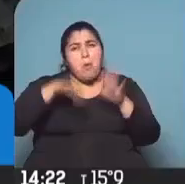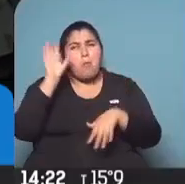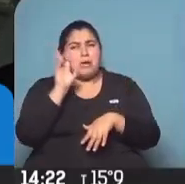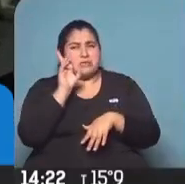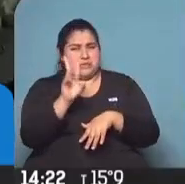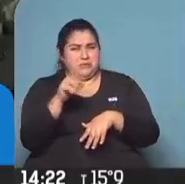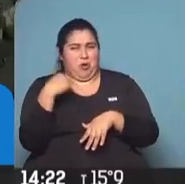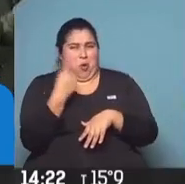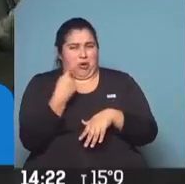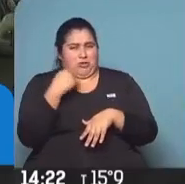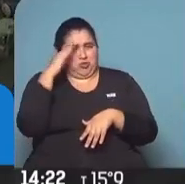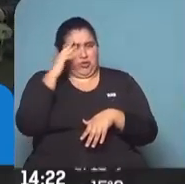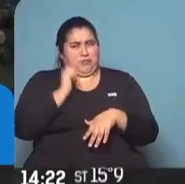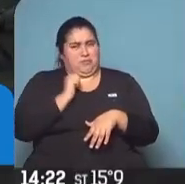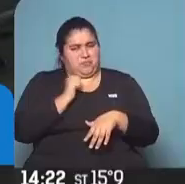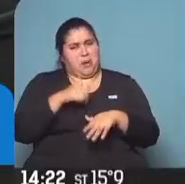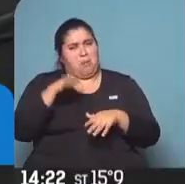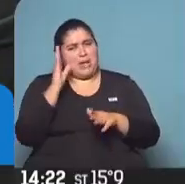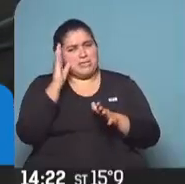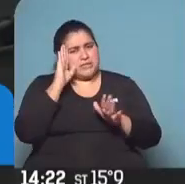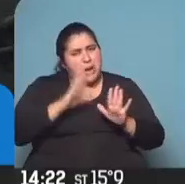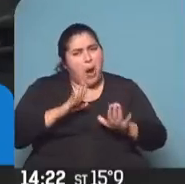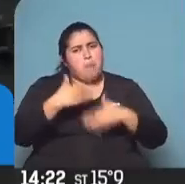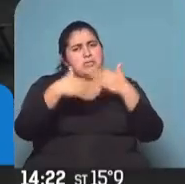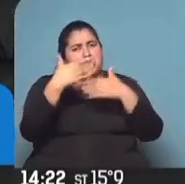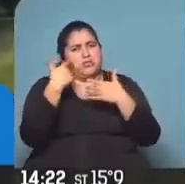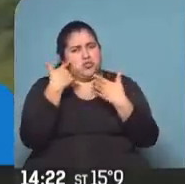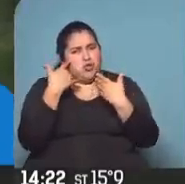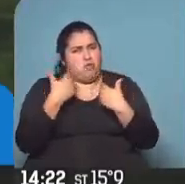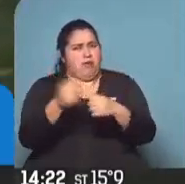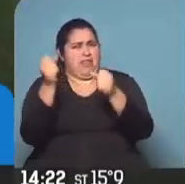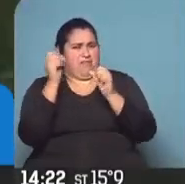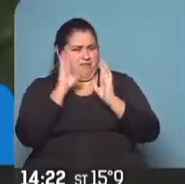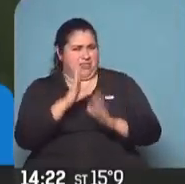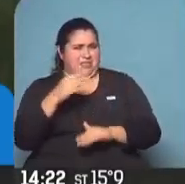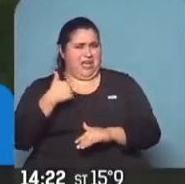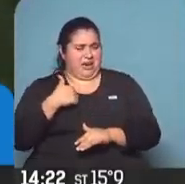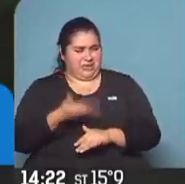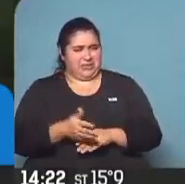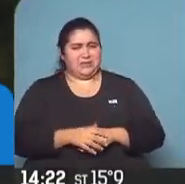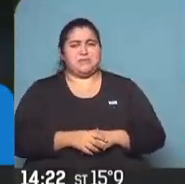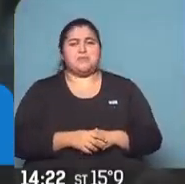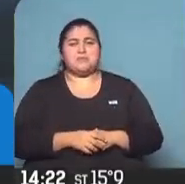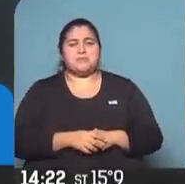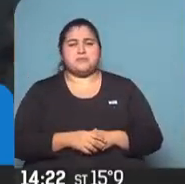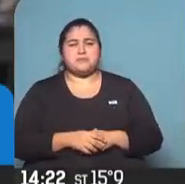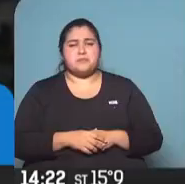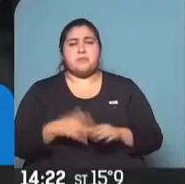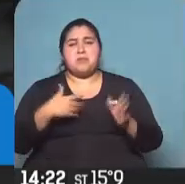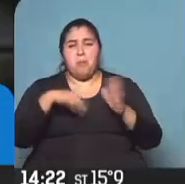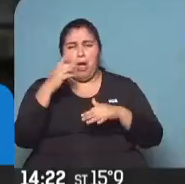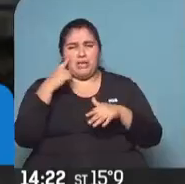nuestros soldados se capacitan para defender nuestra patria y ya se acerca el vehículo de combate